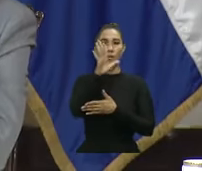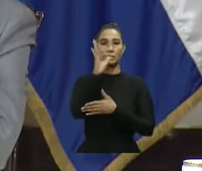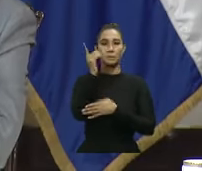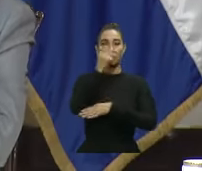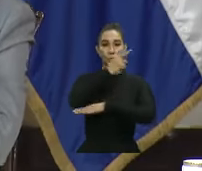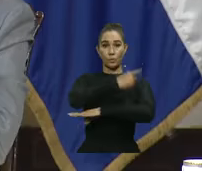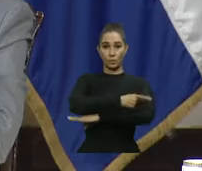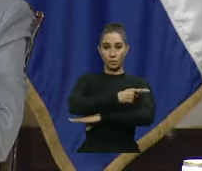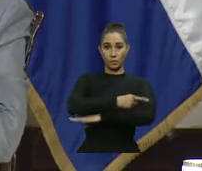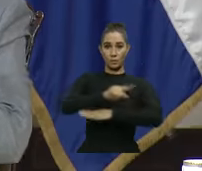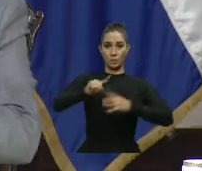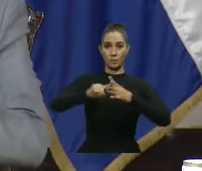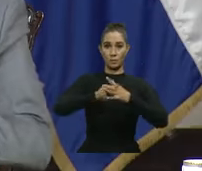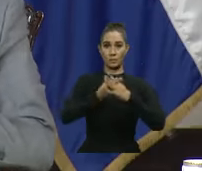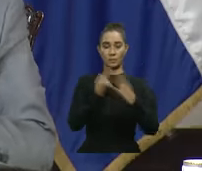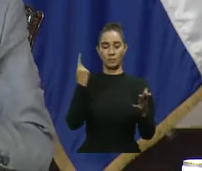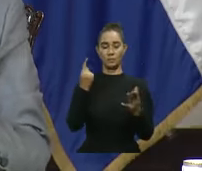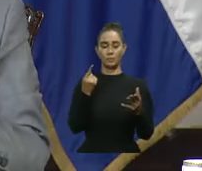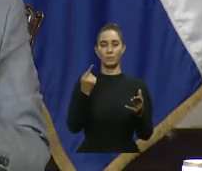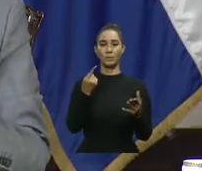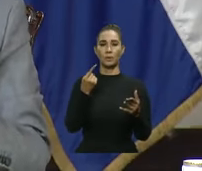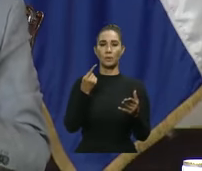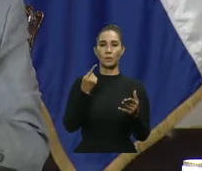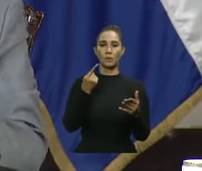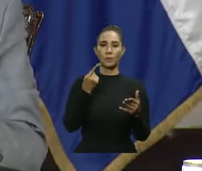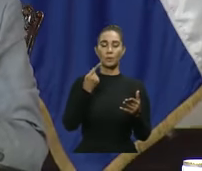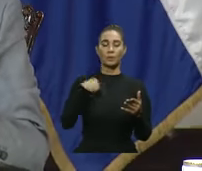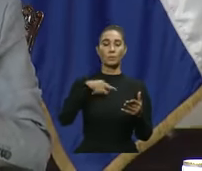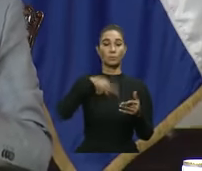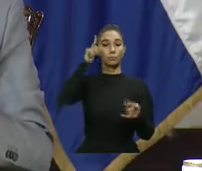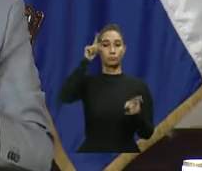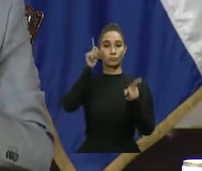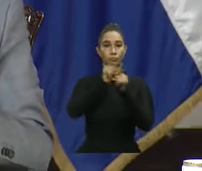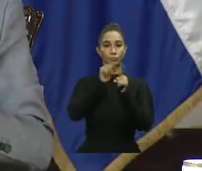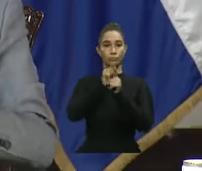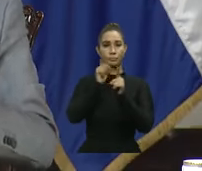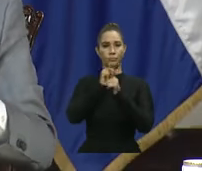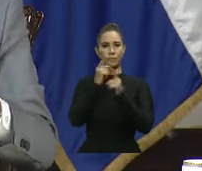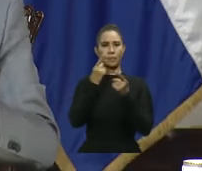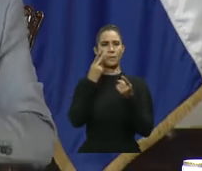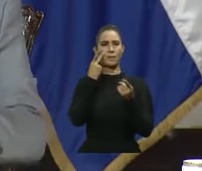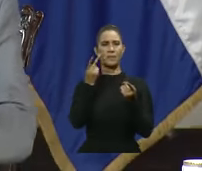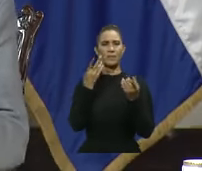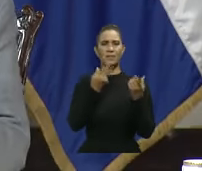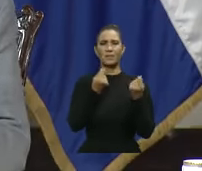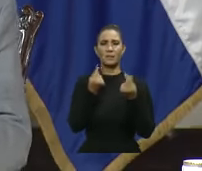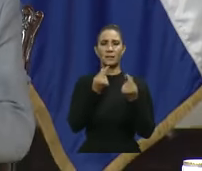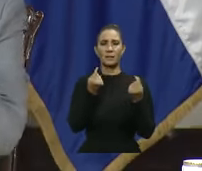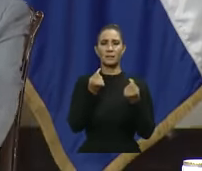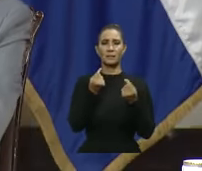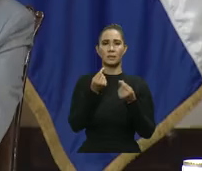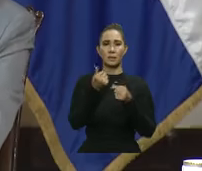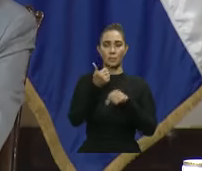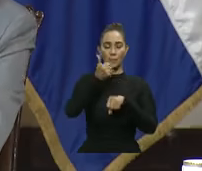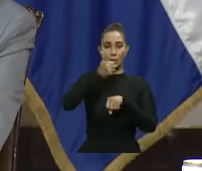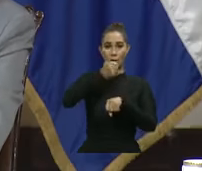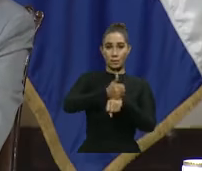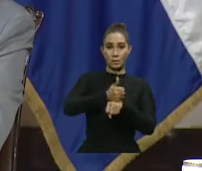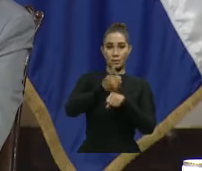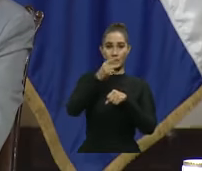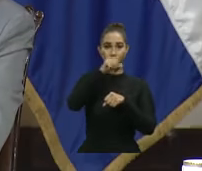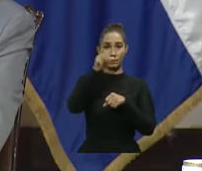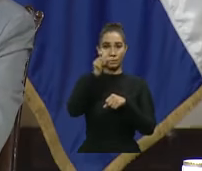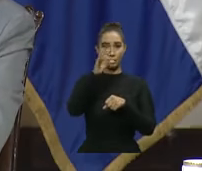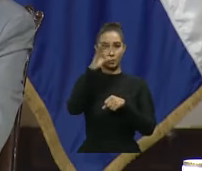principio, con el acuerdo que hemos estado tratando, para ver cómo ajustamos ese monto, y no solamente en este